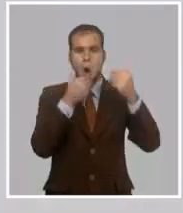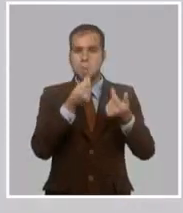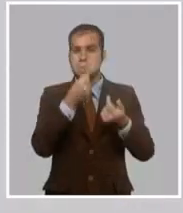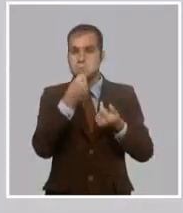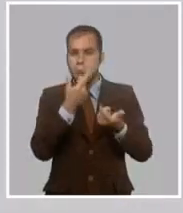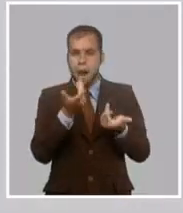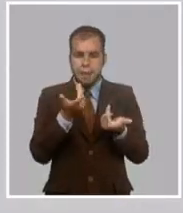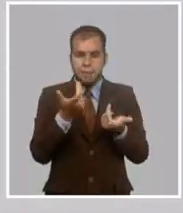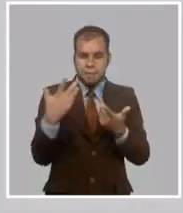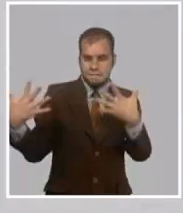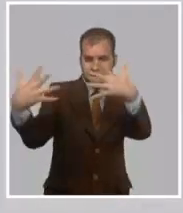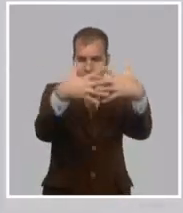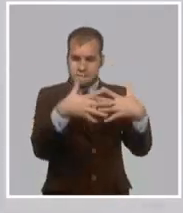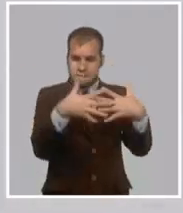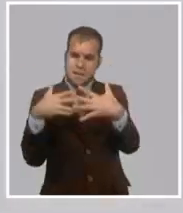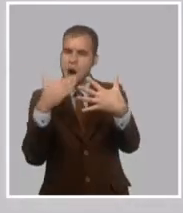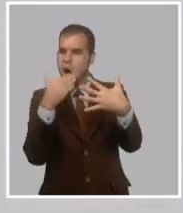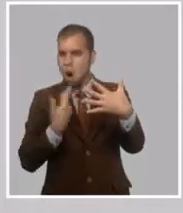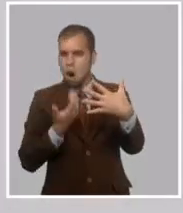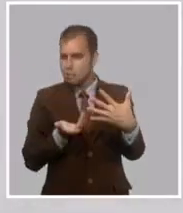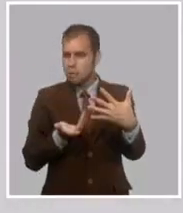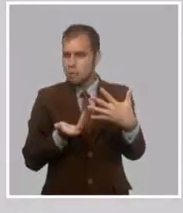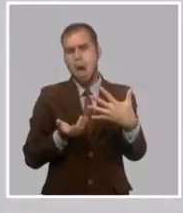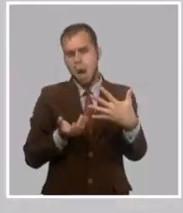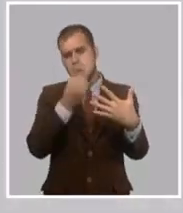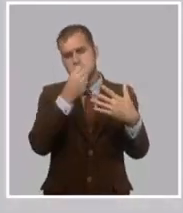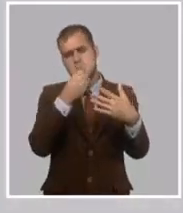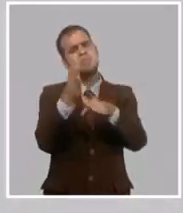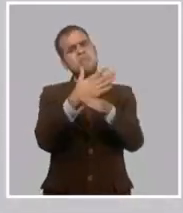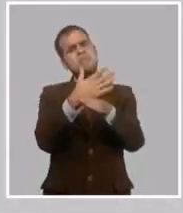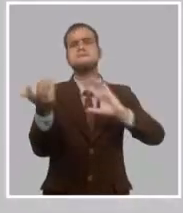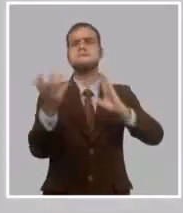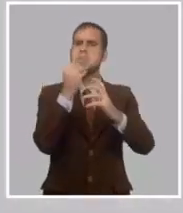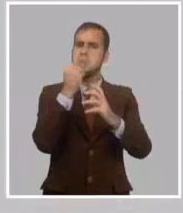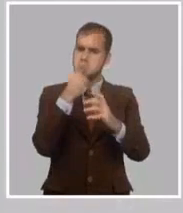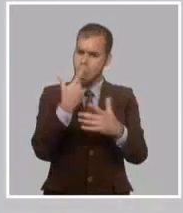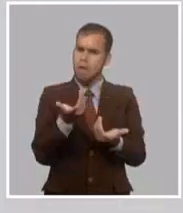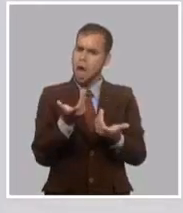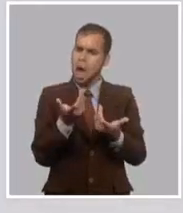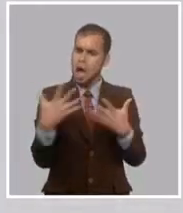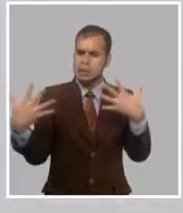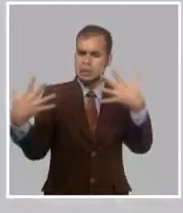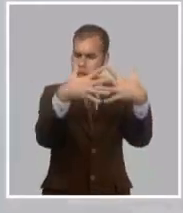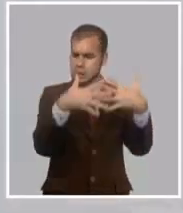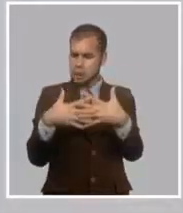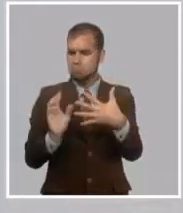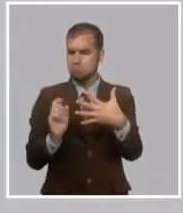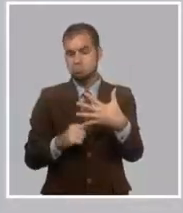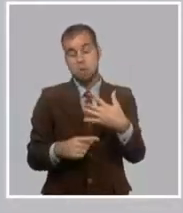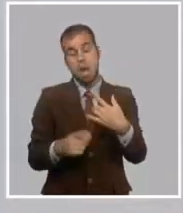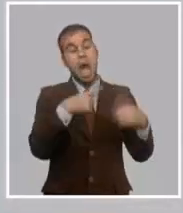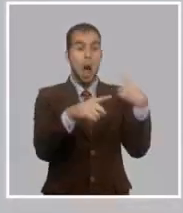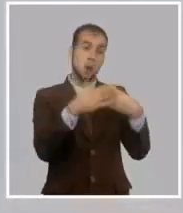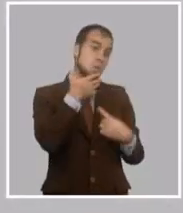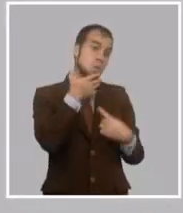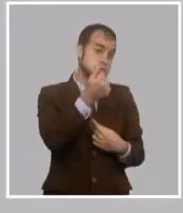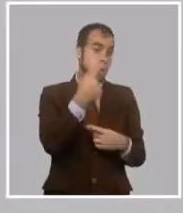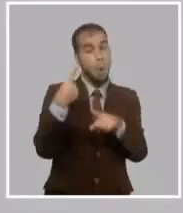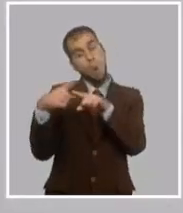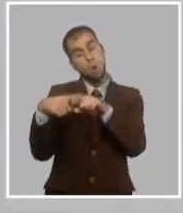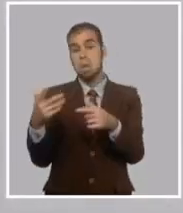podrían haber quizás diversas maneras de solucionarlo, algunas quizás más acertadas, otras quizás menos